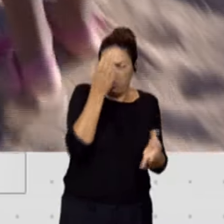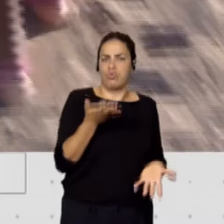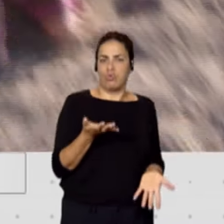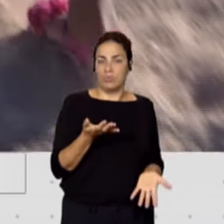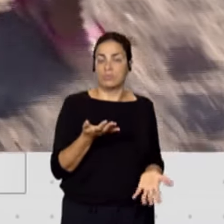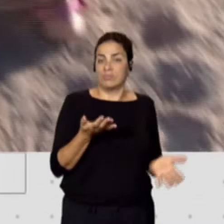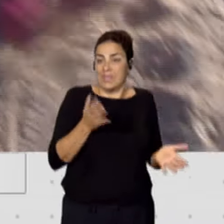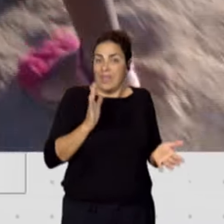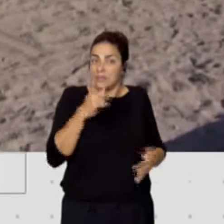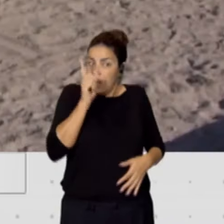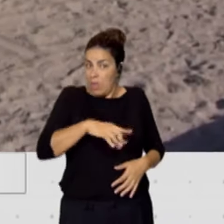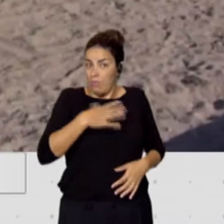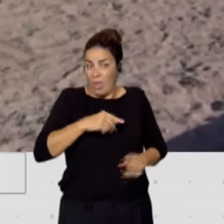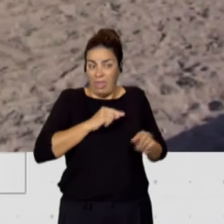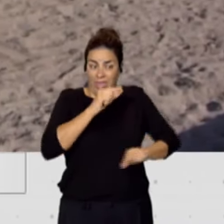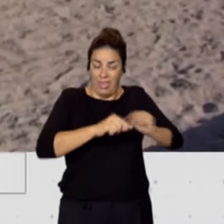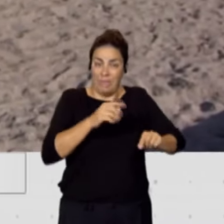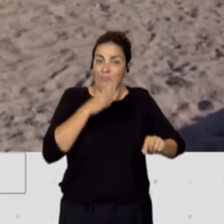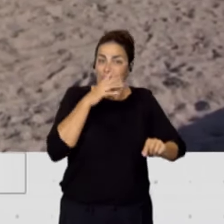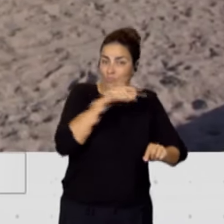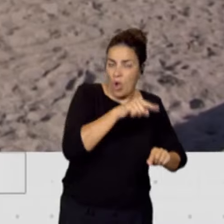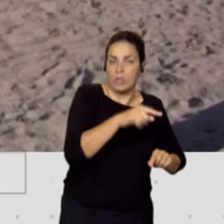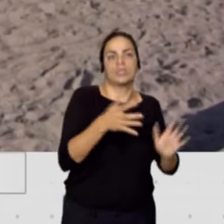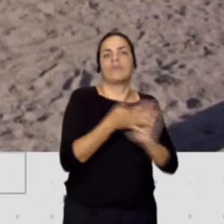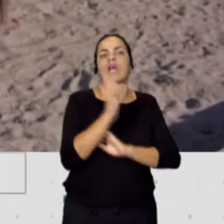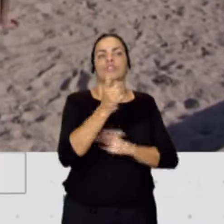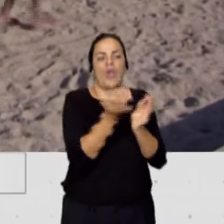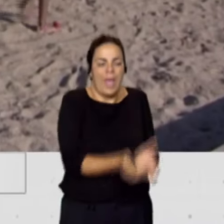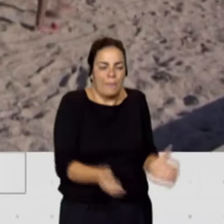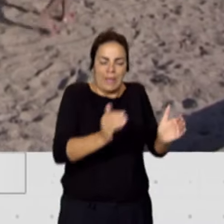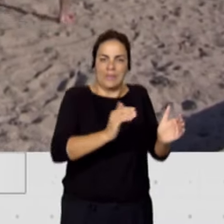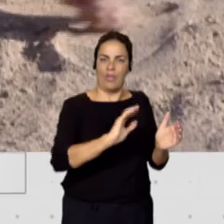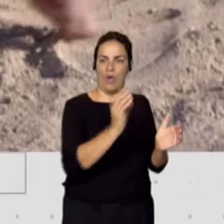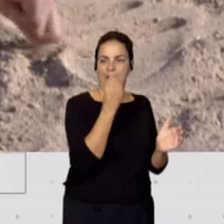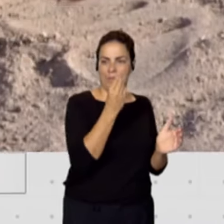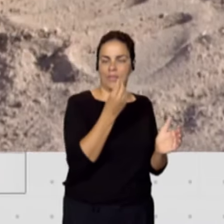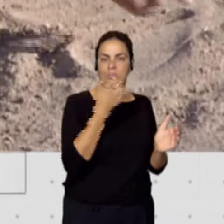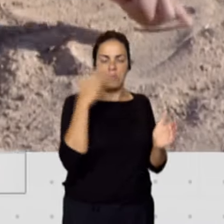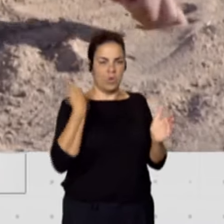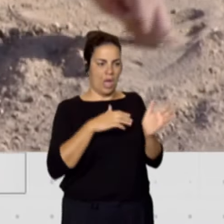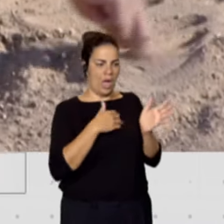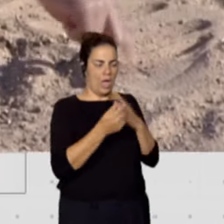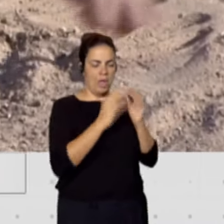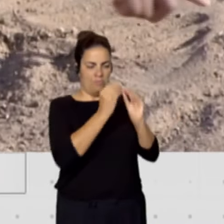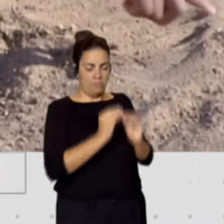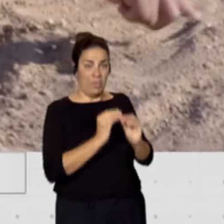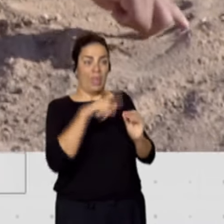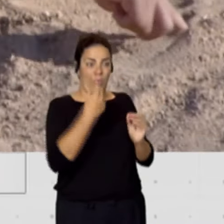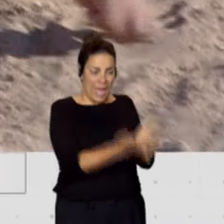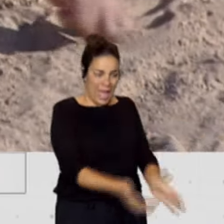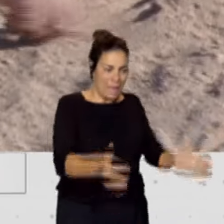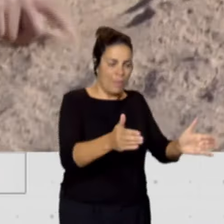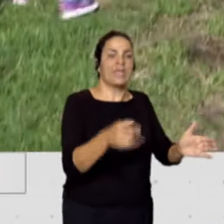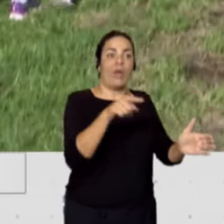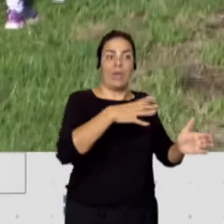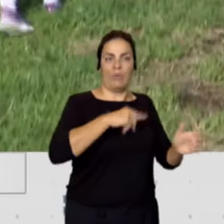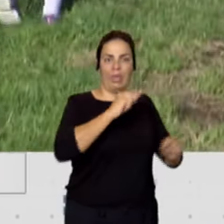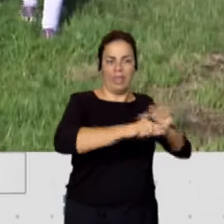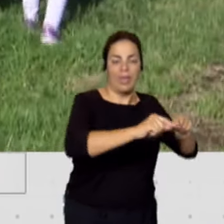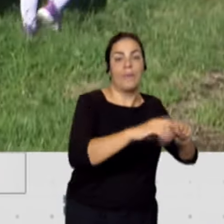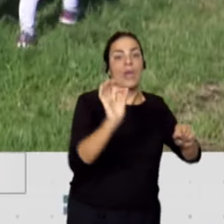contaminación no solo el envasado del alimento una vez una vez que se manufactura sino también durante todo el procedimiento